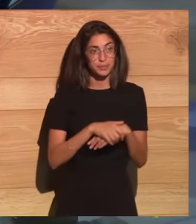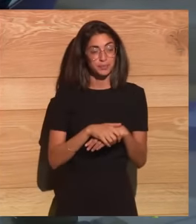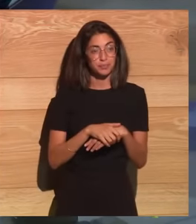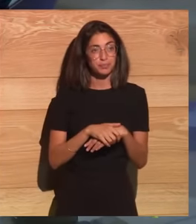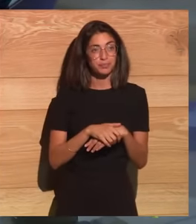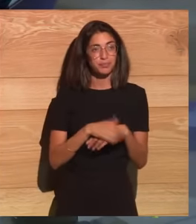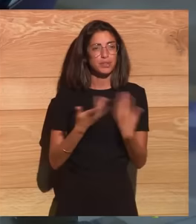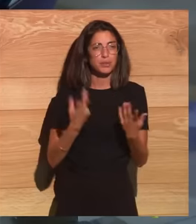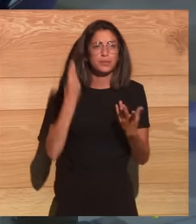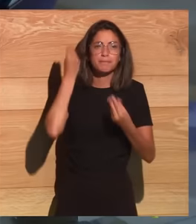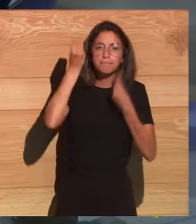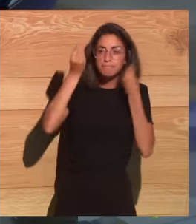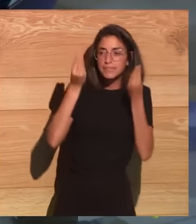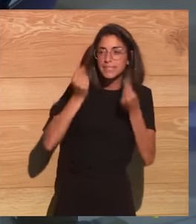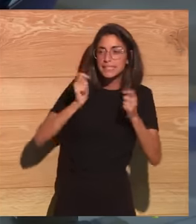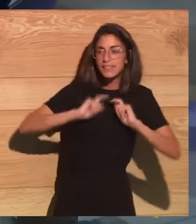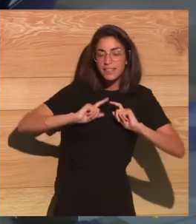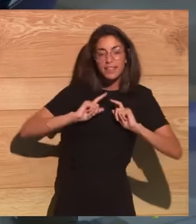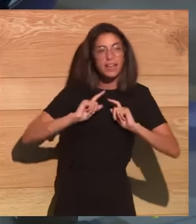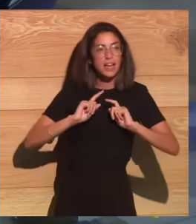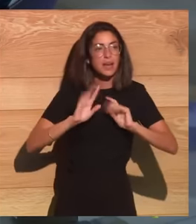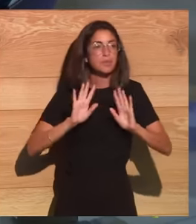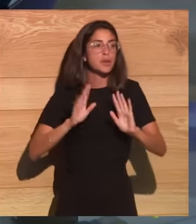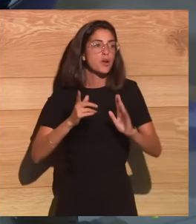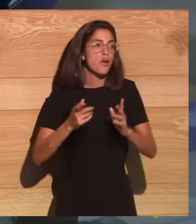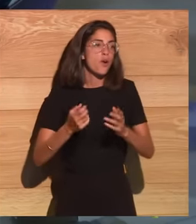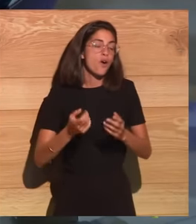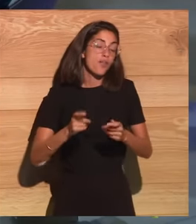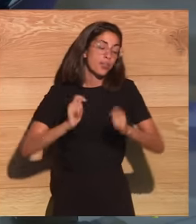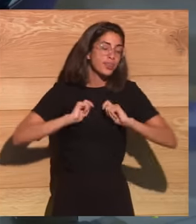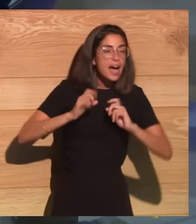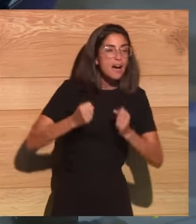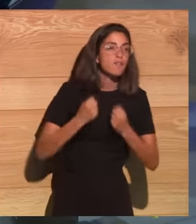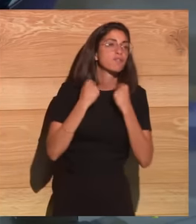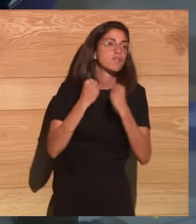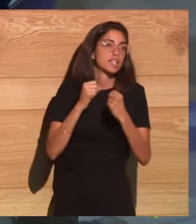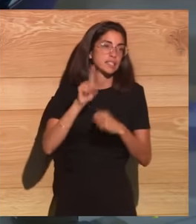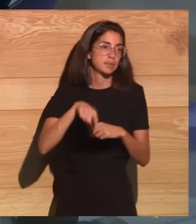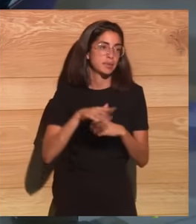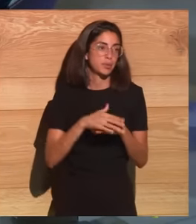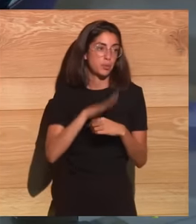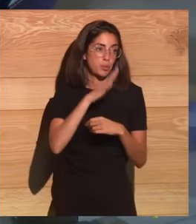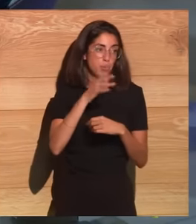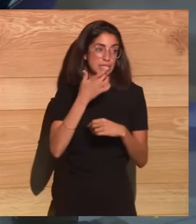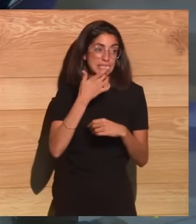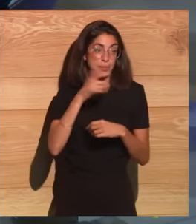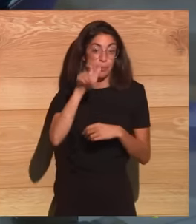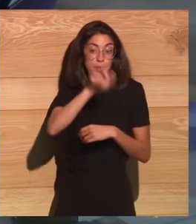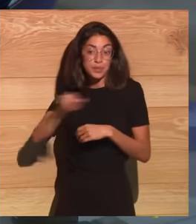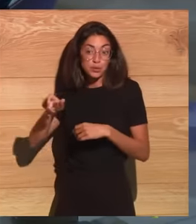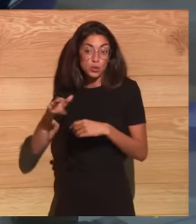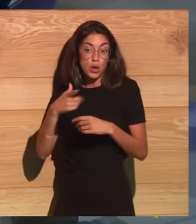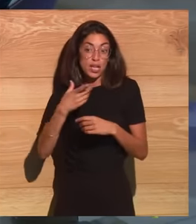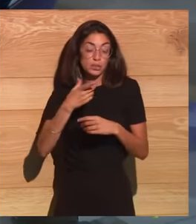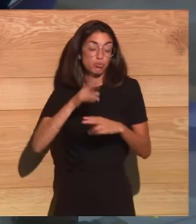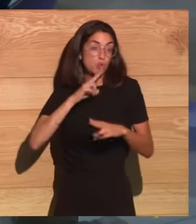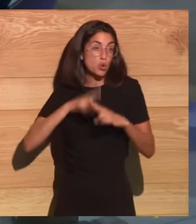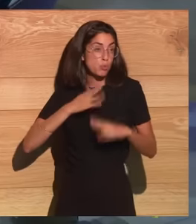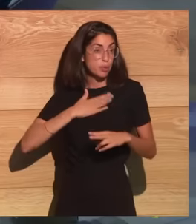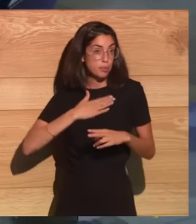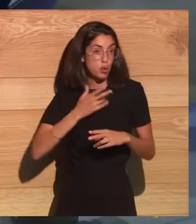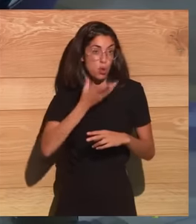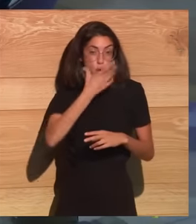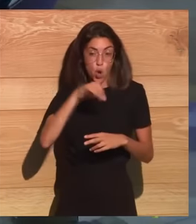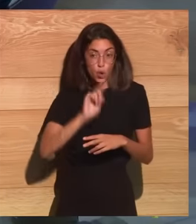¿No te dan que pensar un poco? Pero me ha hecho fuerte también eso. O sea, que nadie se sepa mi nombre me ha convertido en una persona que reacciona a